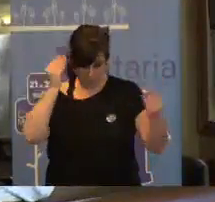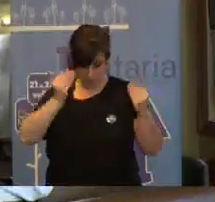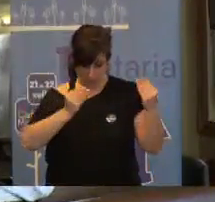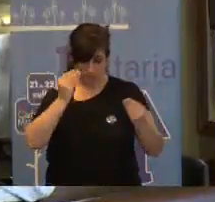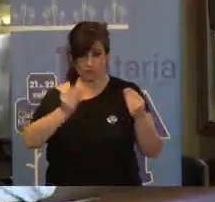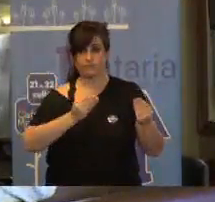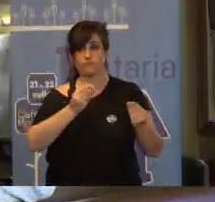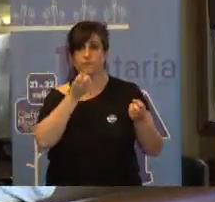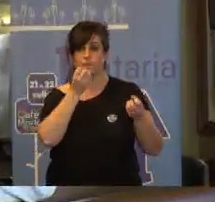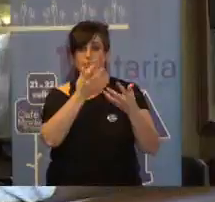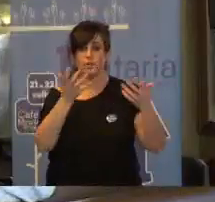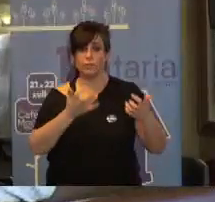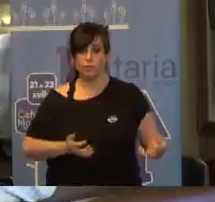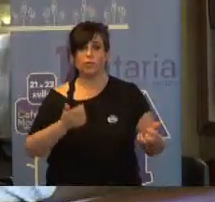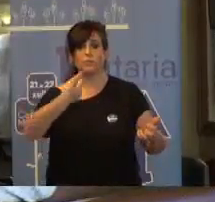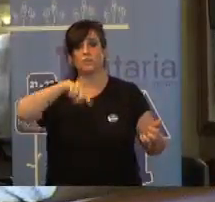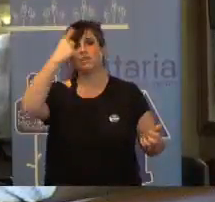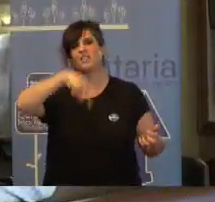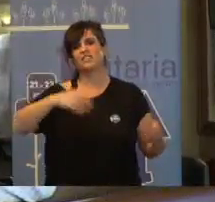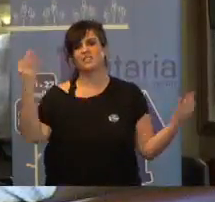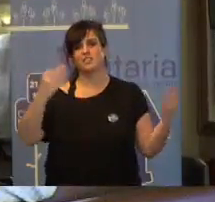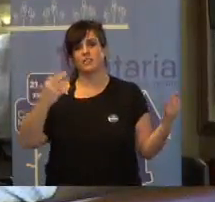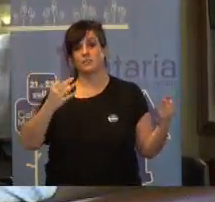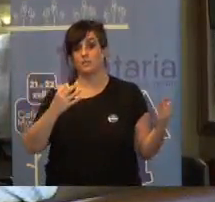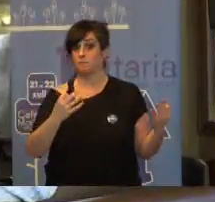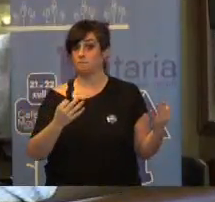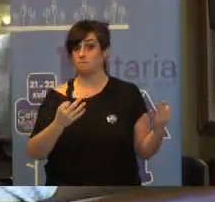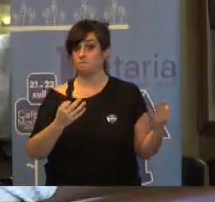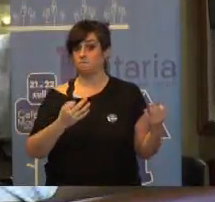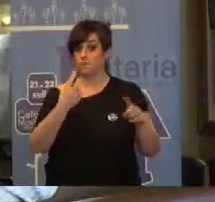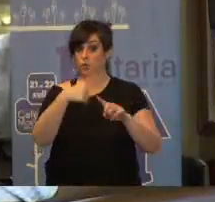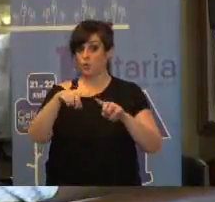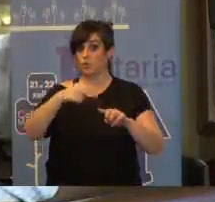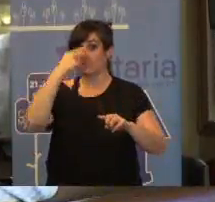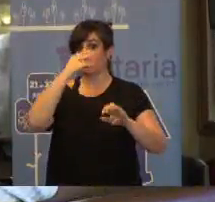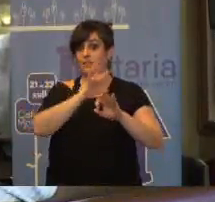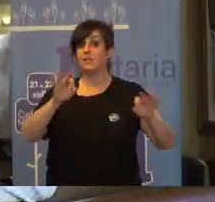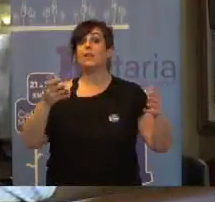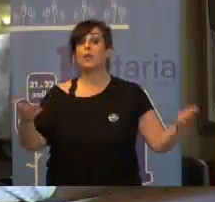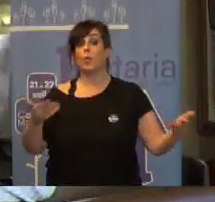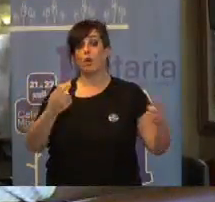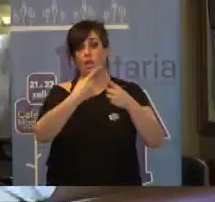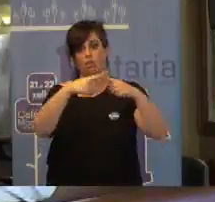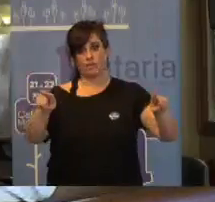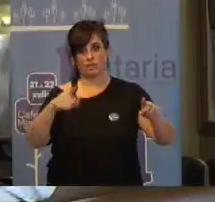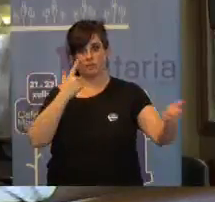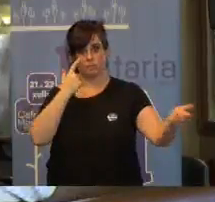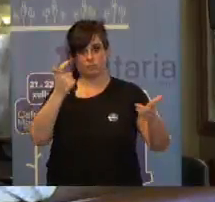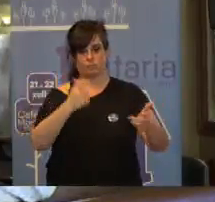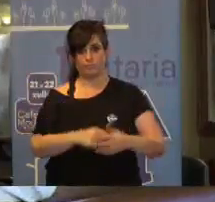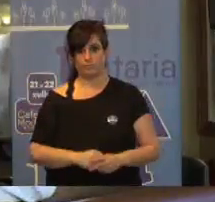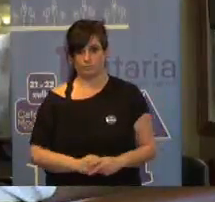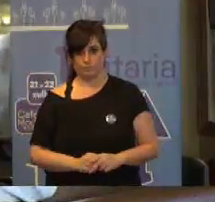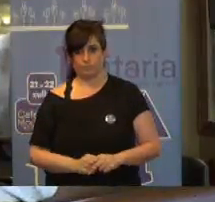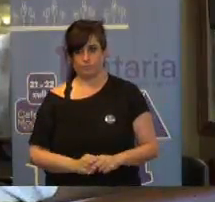burocracia, sabemos perfectamente que o que precisamente non lles interesa algún é que se vexa a diferenciación. Eu